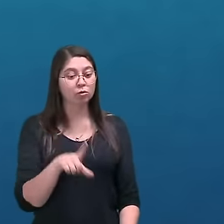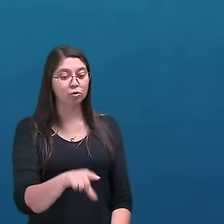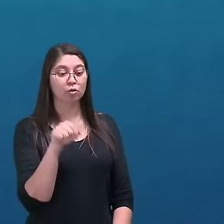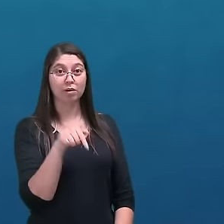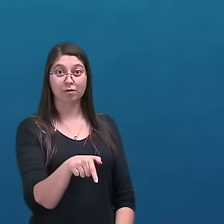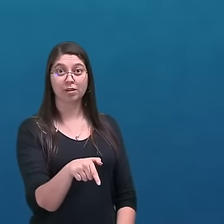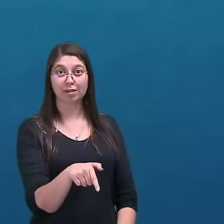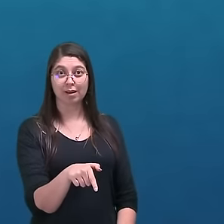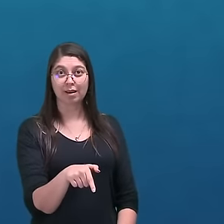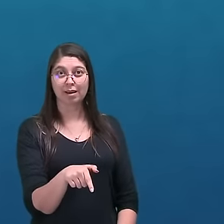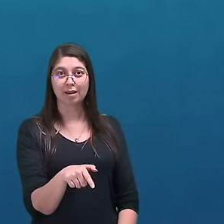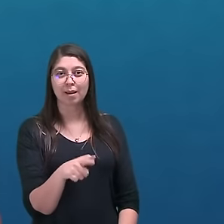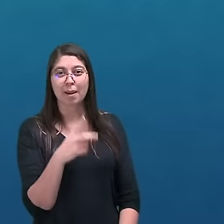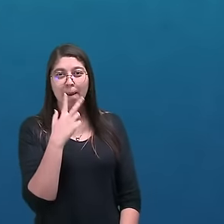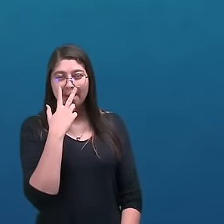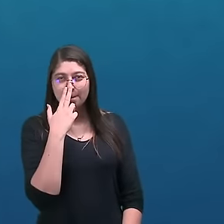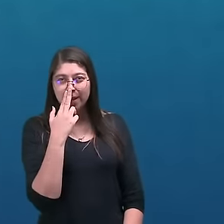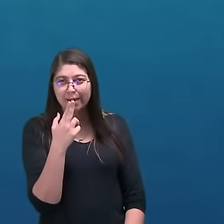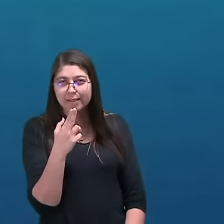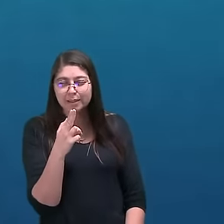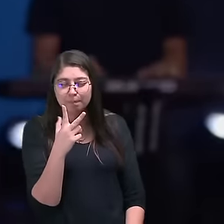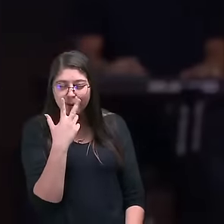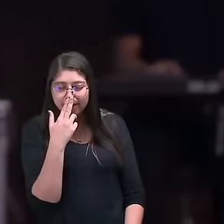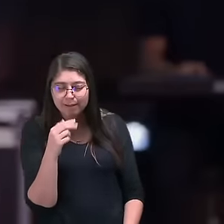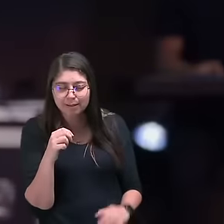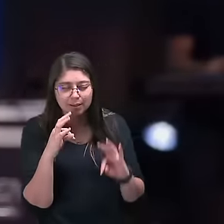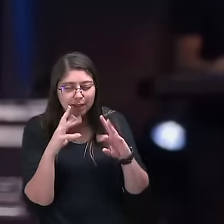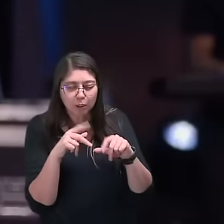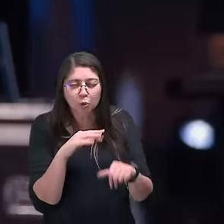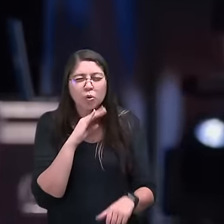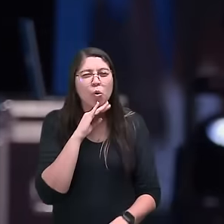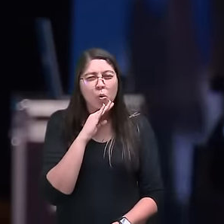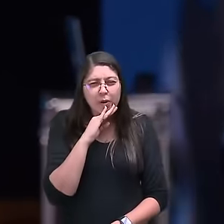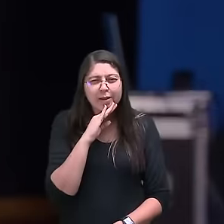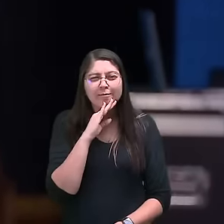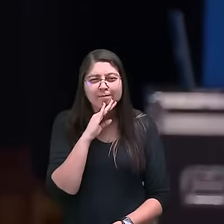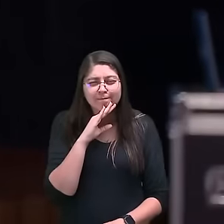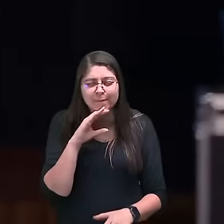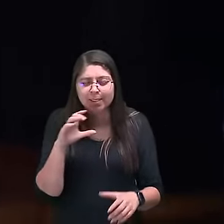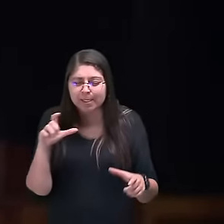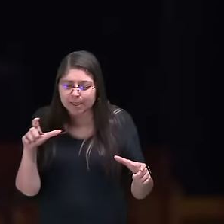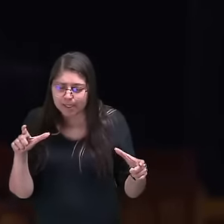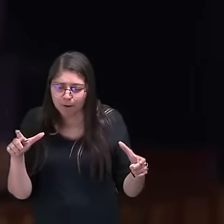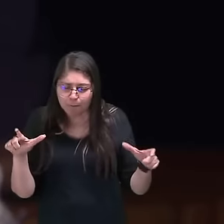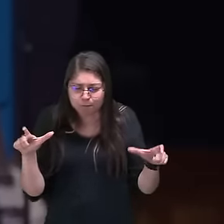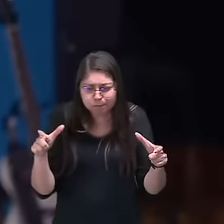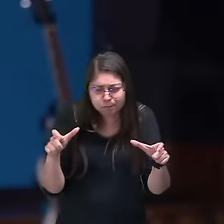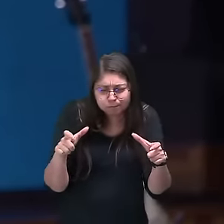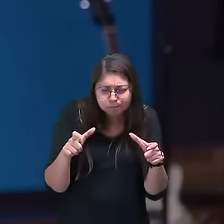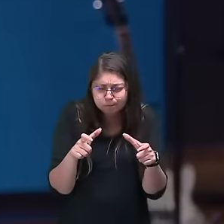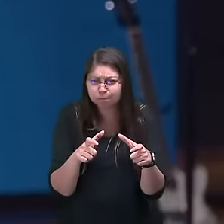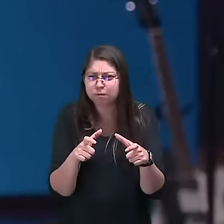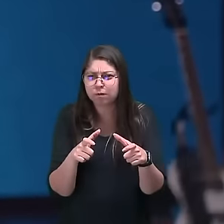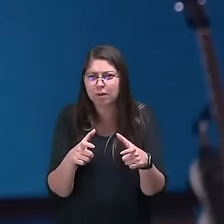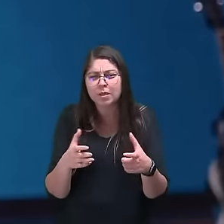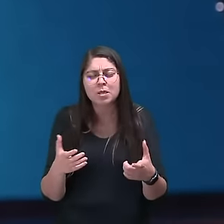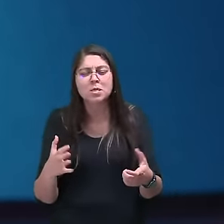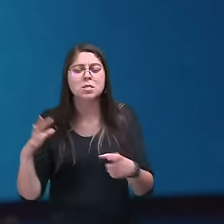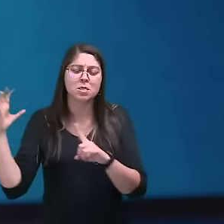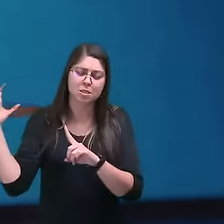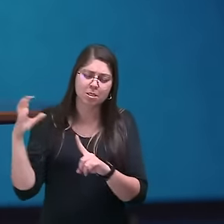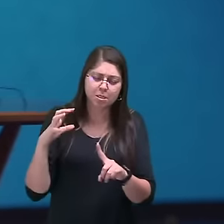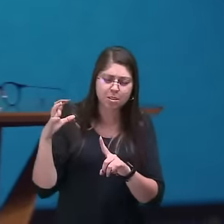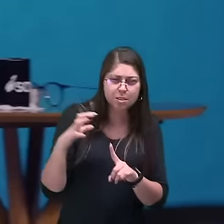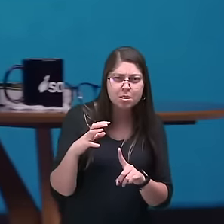comenzar a fechar puertas. Él va a comenzar a apertar. Él va a comenzar a